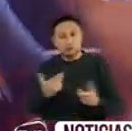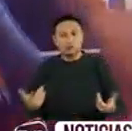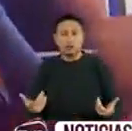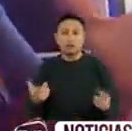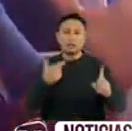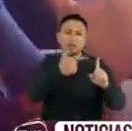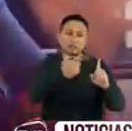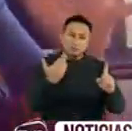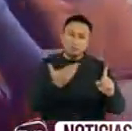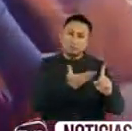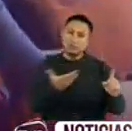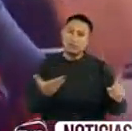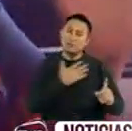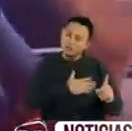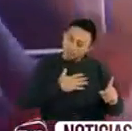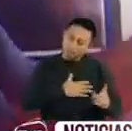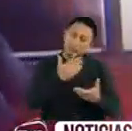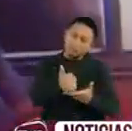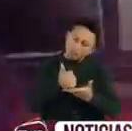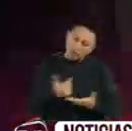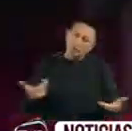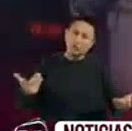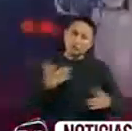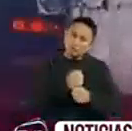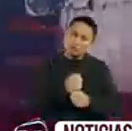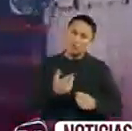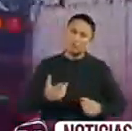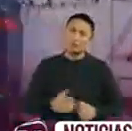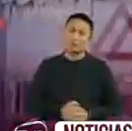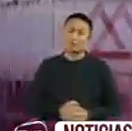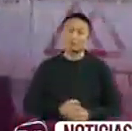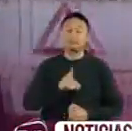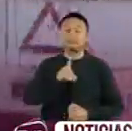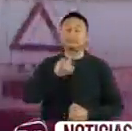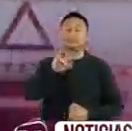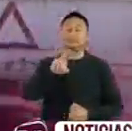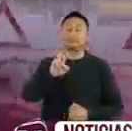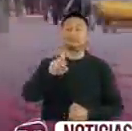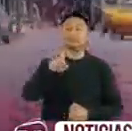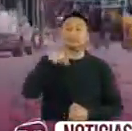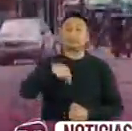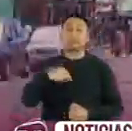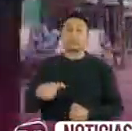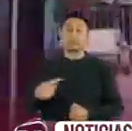matando. Por favor, necesitamos seguridad. La DINASED busca a los implicados en este violento asalto que